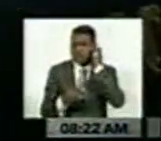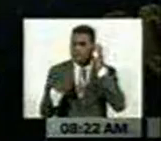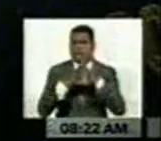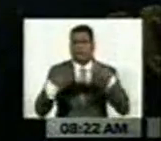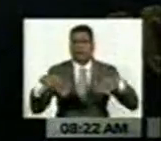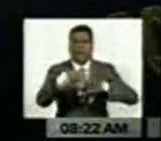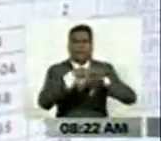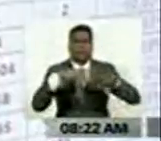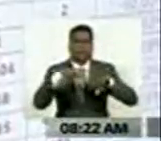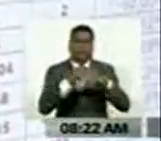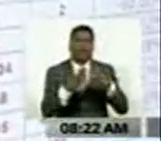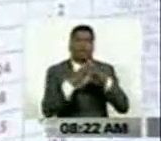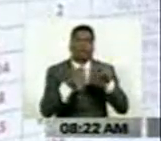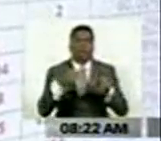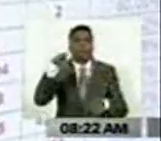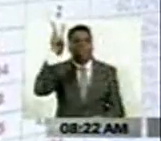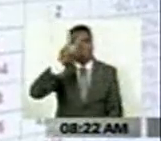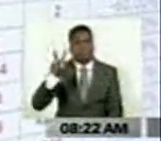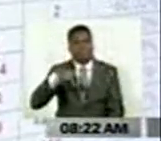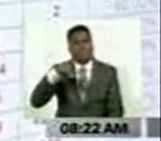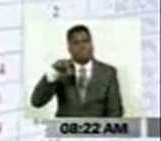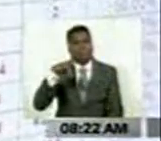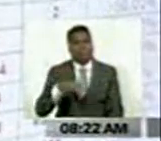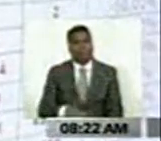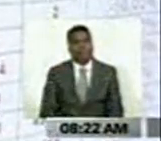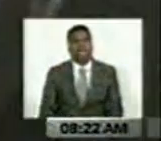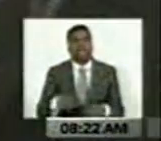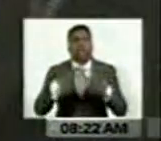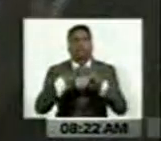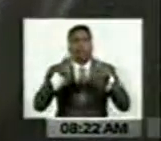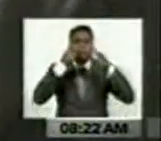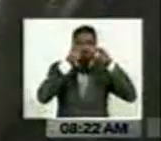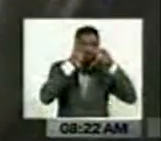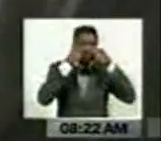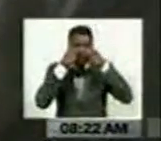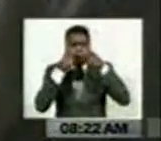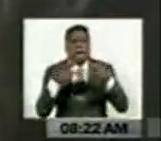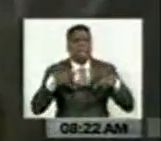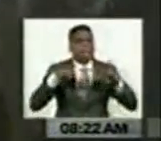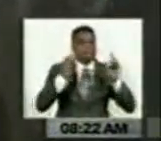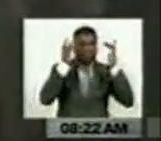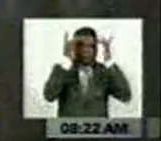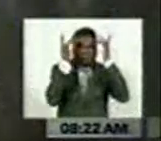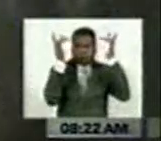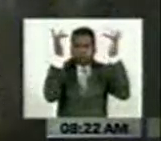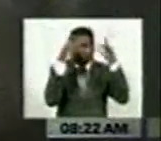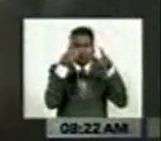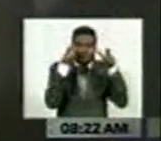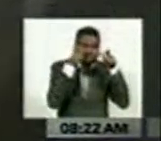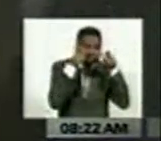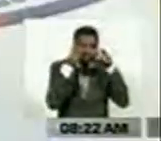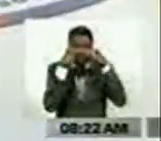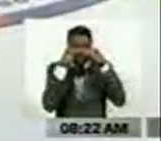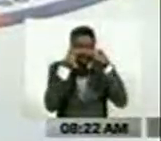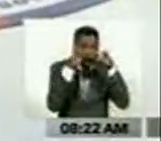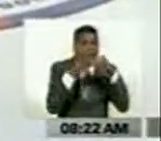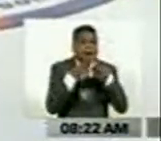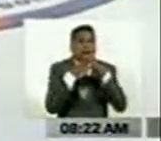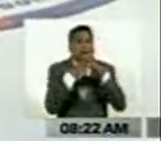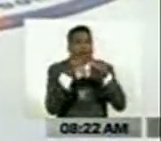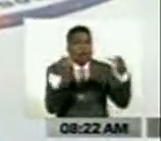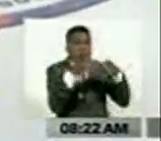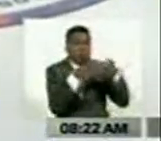Misión a Toda Vida Venezuela en la entidad, destacó que las labores de inteligencia han permitido la ubicación y la desarticulación de estos